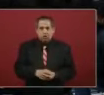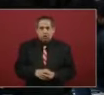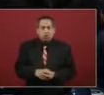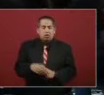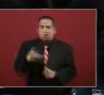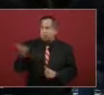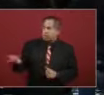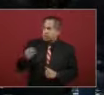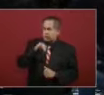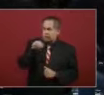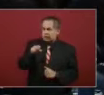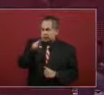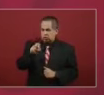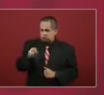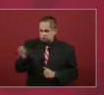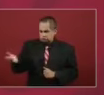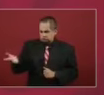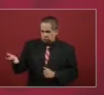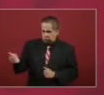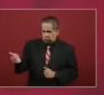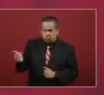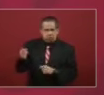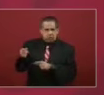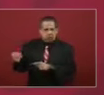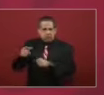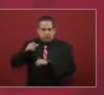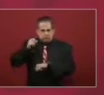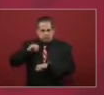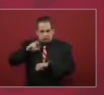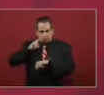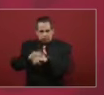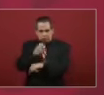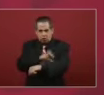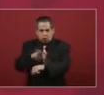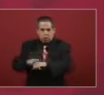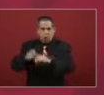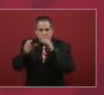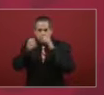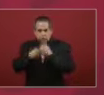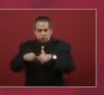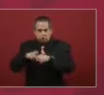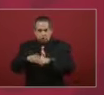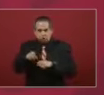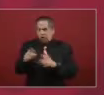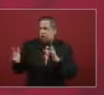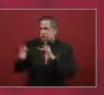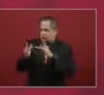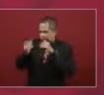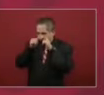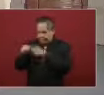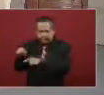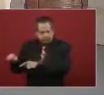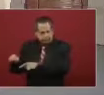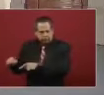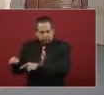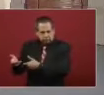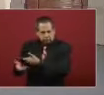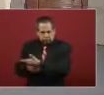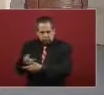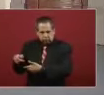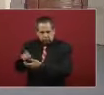le voy a pedir a Jesús Ramírez, que es el coordinador de comunicación social, que te atienda,